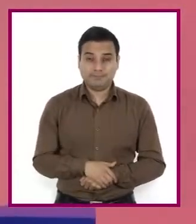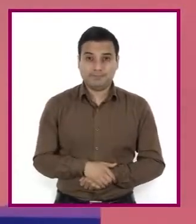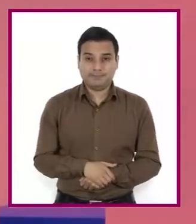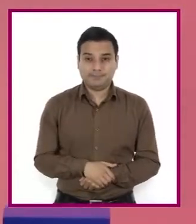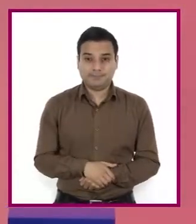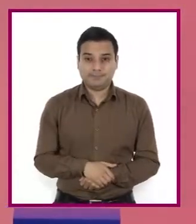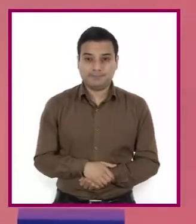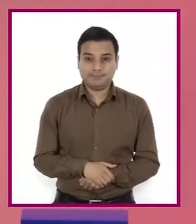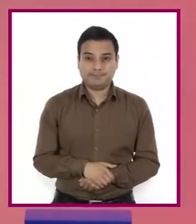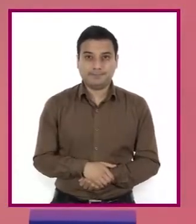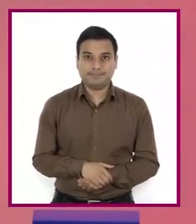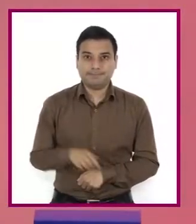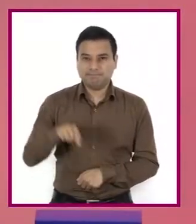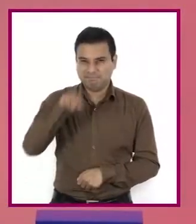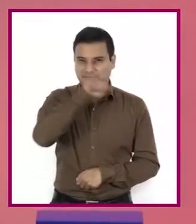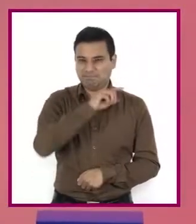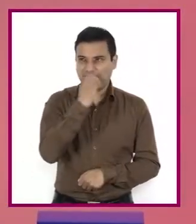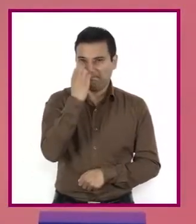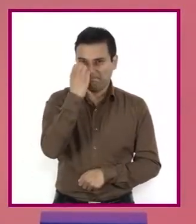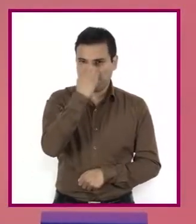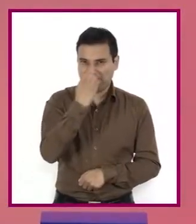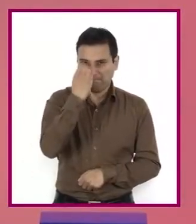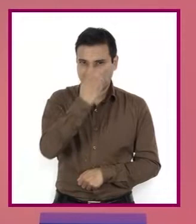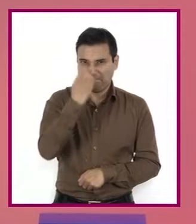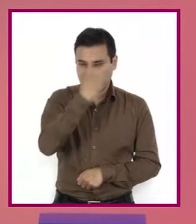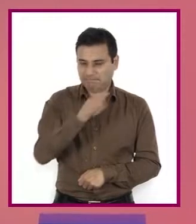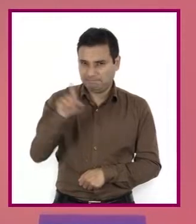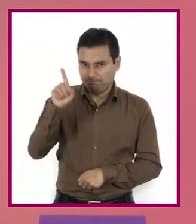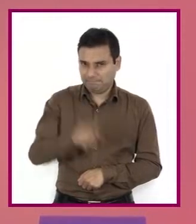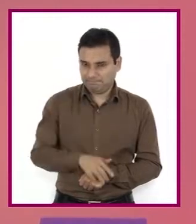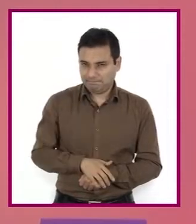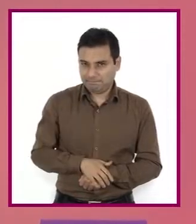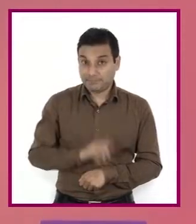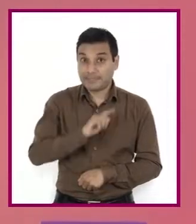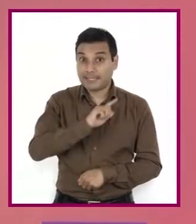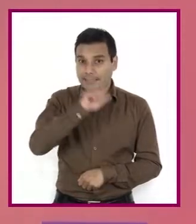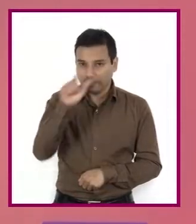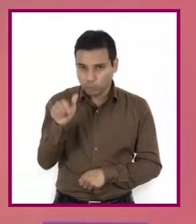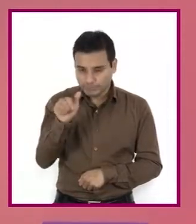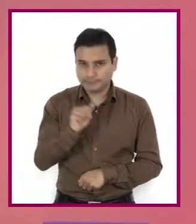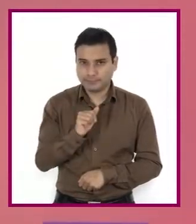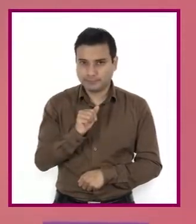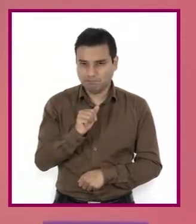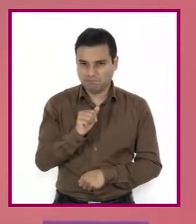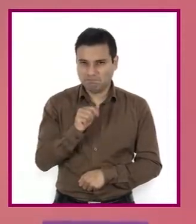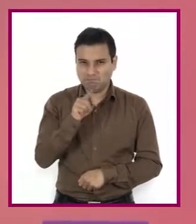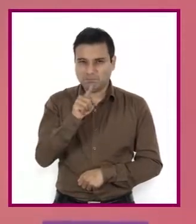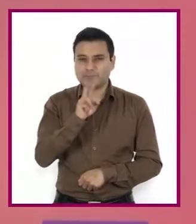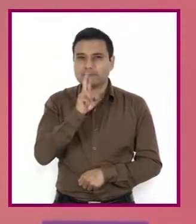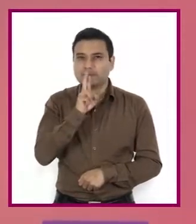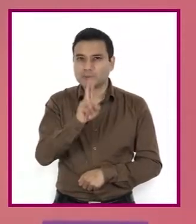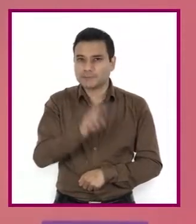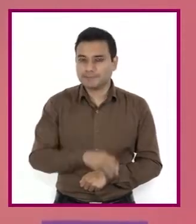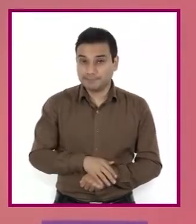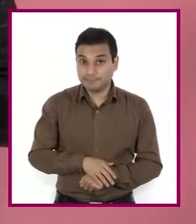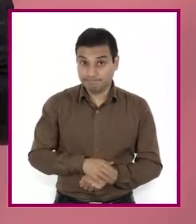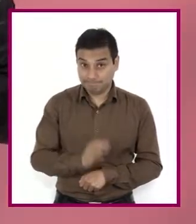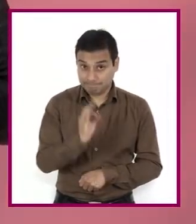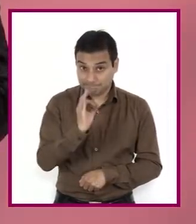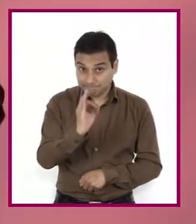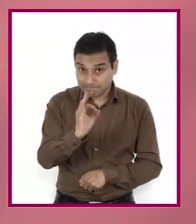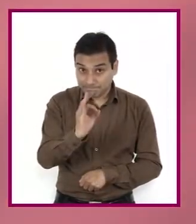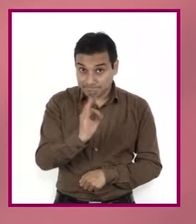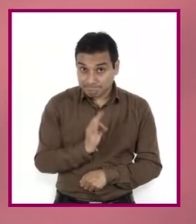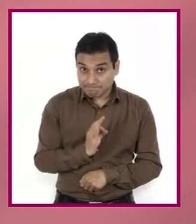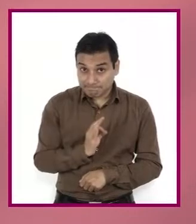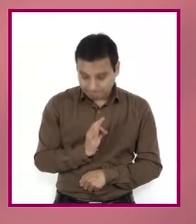Les solicito que observen muy bien estas imágenes para que después puedan aportar una respuesta, ¿de acuerdo?